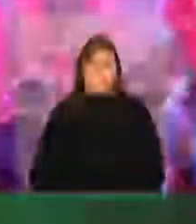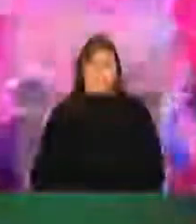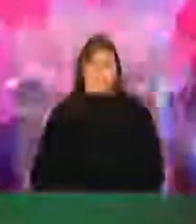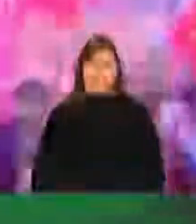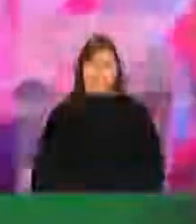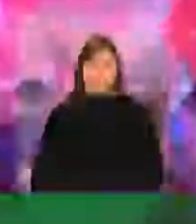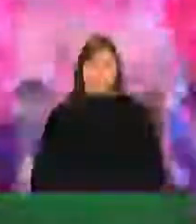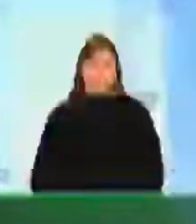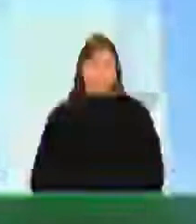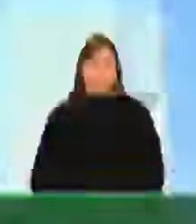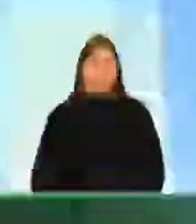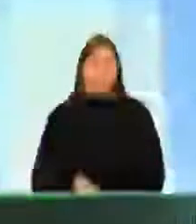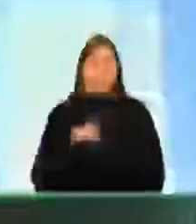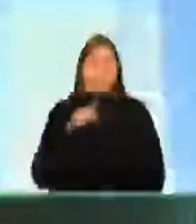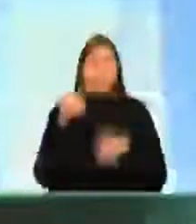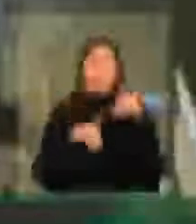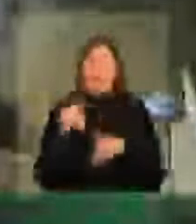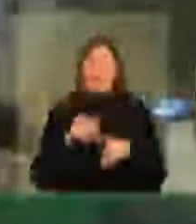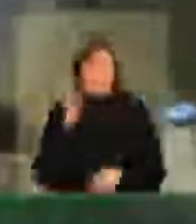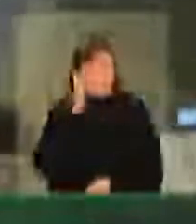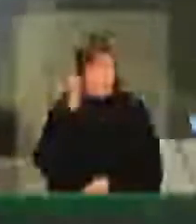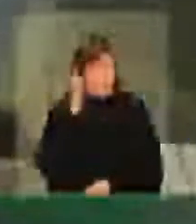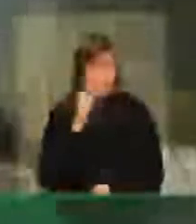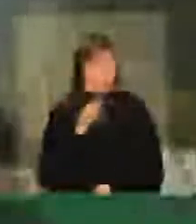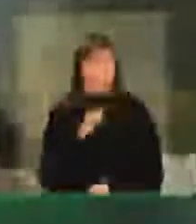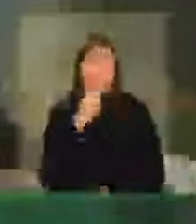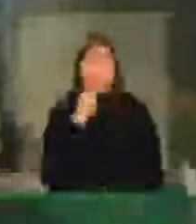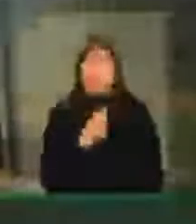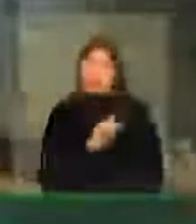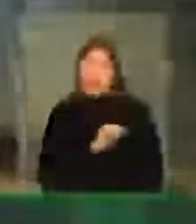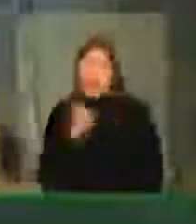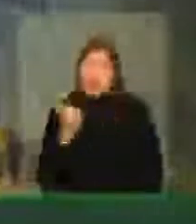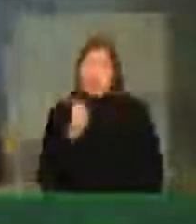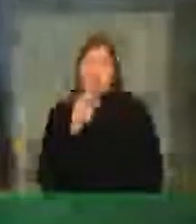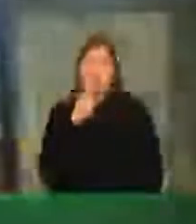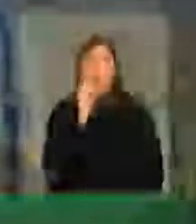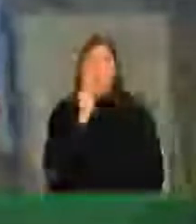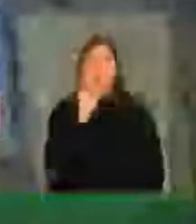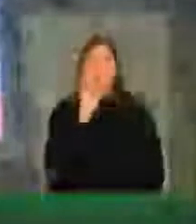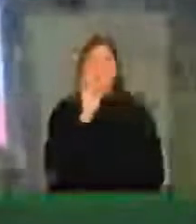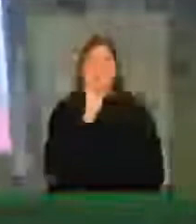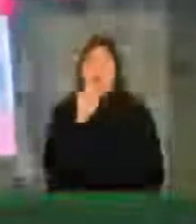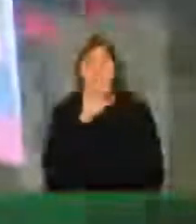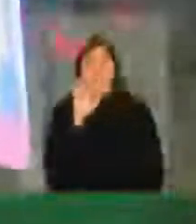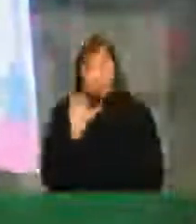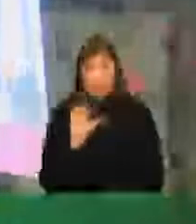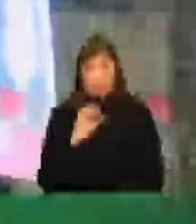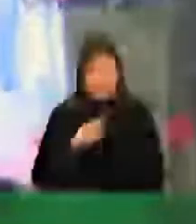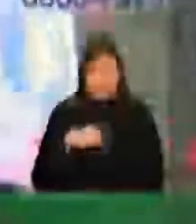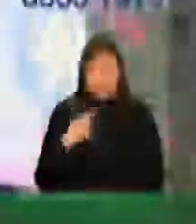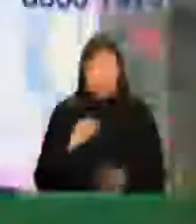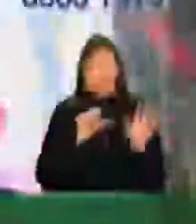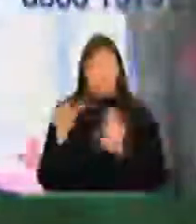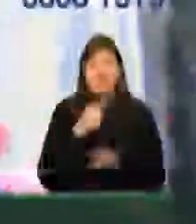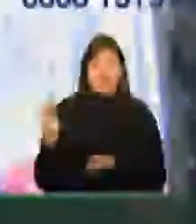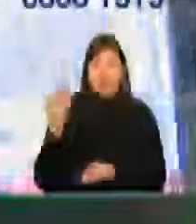El Jurado Nacional de Elecciones de Perú proclamó este lunes al maestro izquierdista Pedro Castillo como nuevo presidente, 6 semanas después del balotaje en el que enfrentó